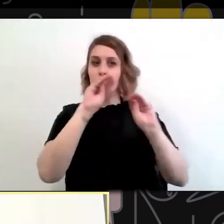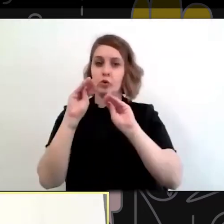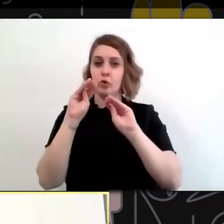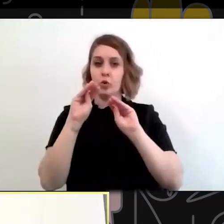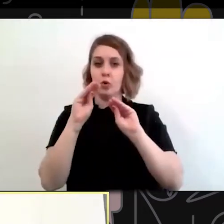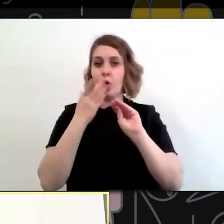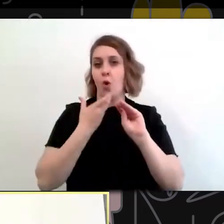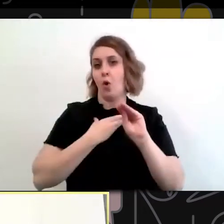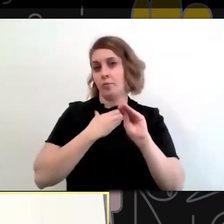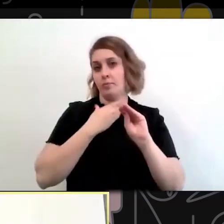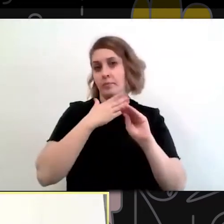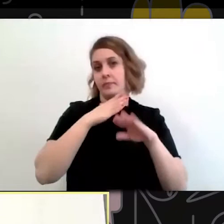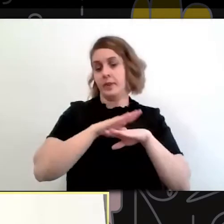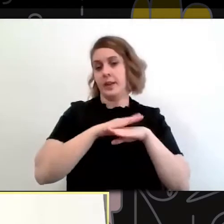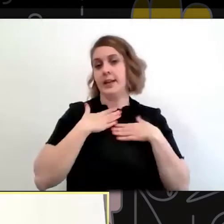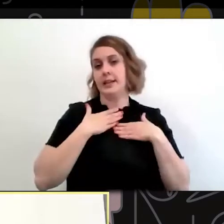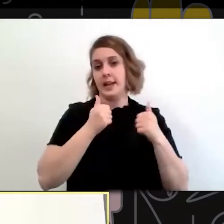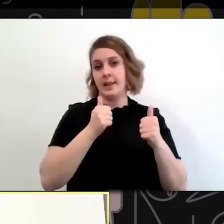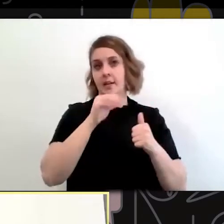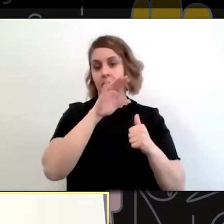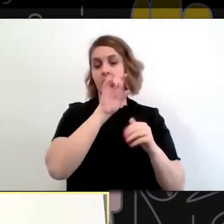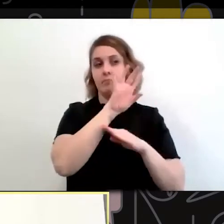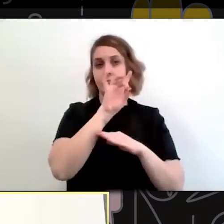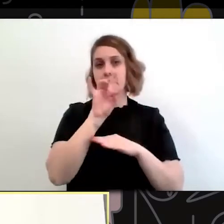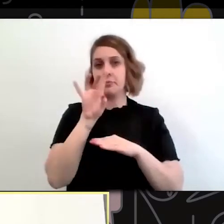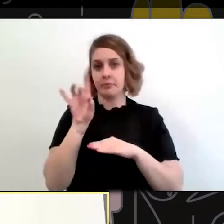administraciones de sanidad en sus diferentes comunidades autónomas.